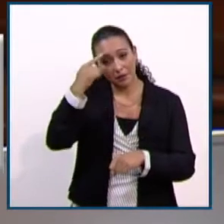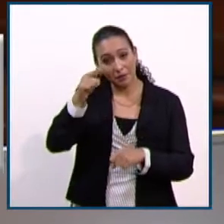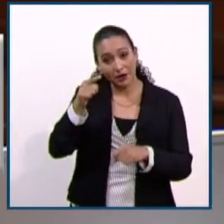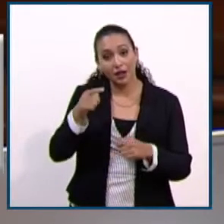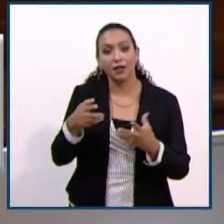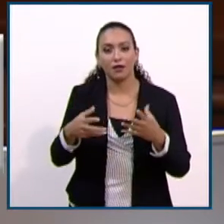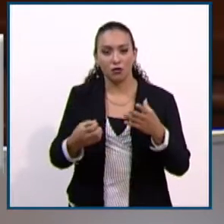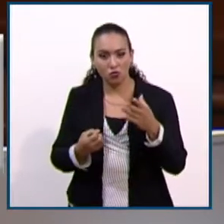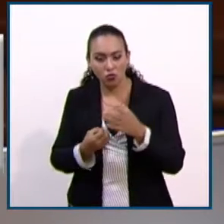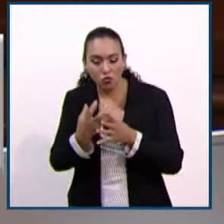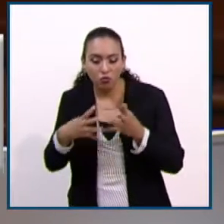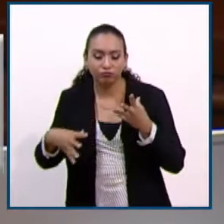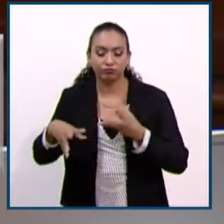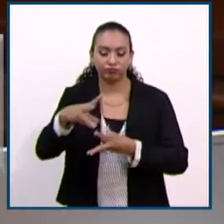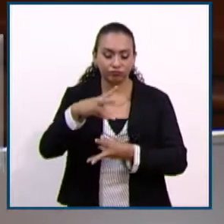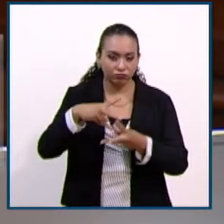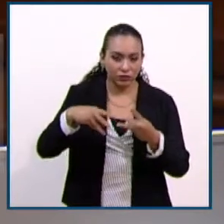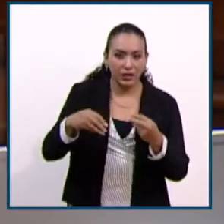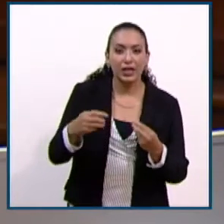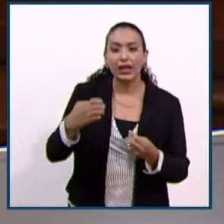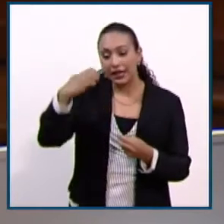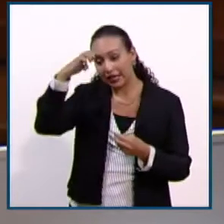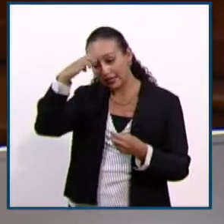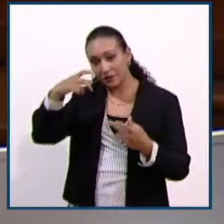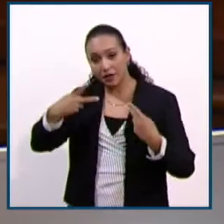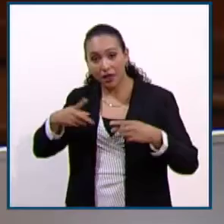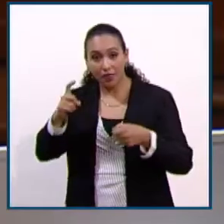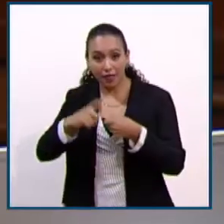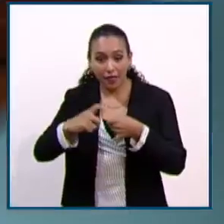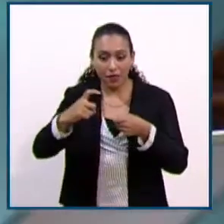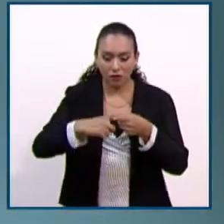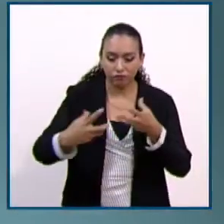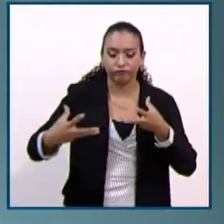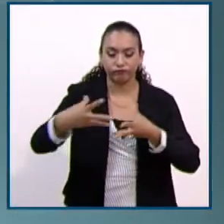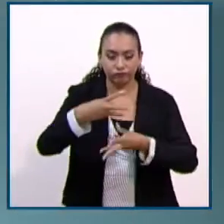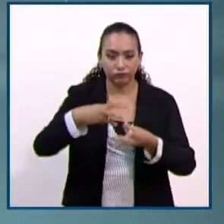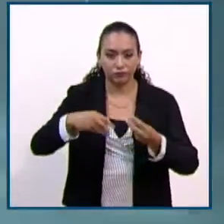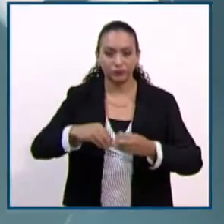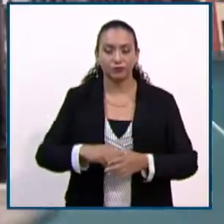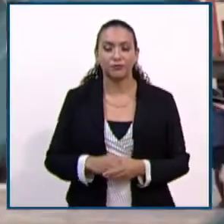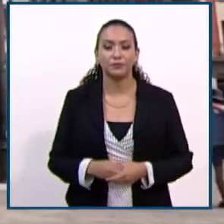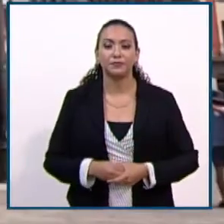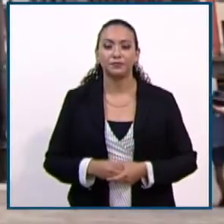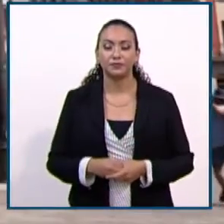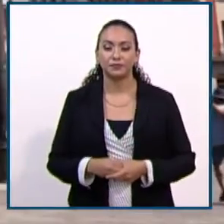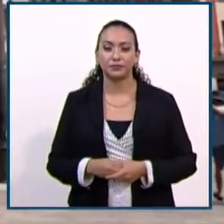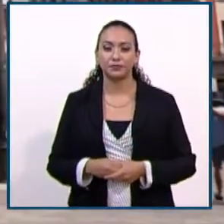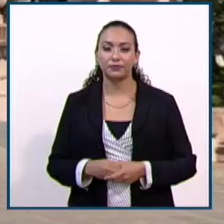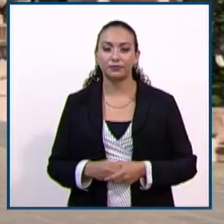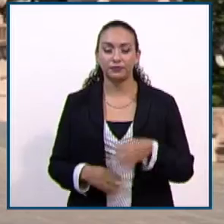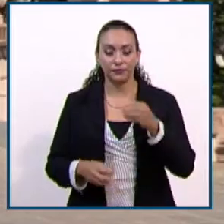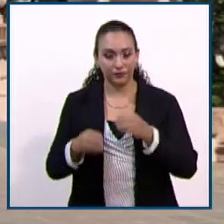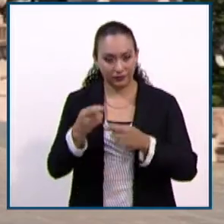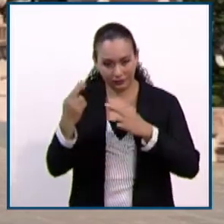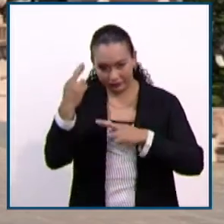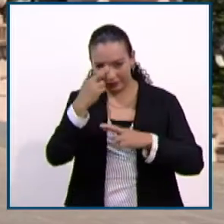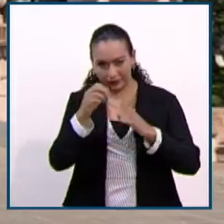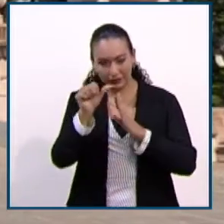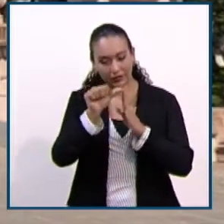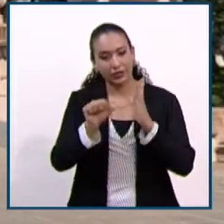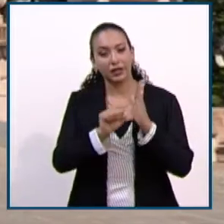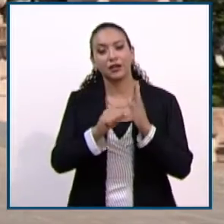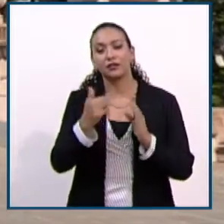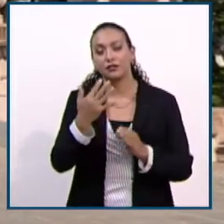renovación y de la experiencia de sus integrantes. El Pleno también declaró válidos los